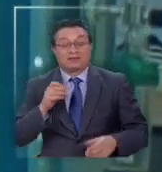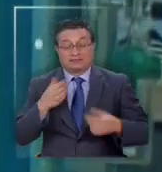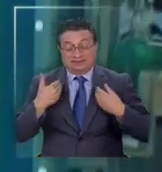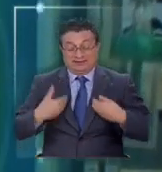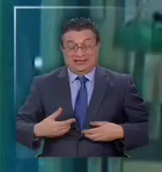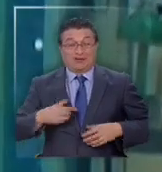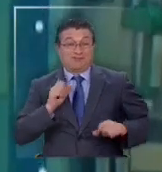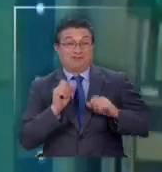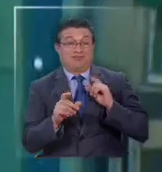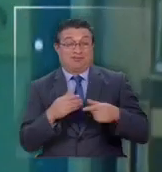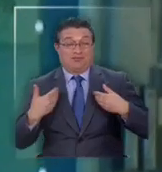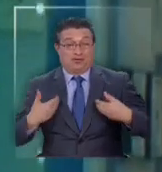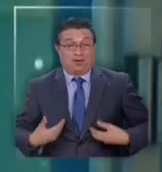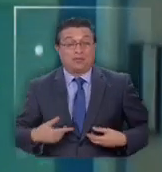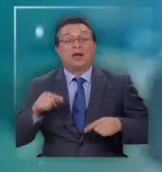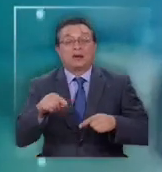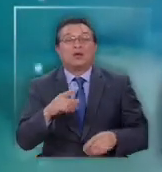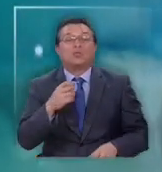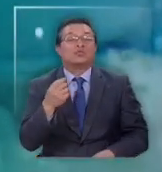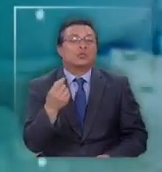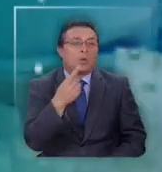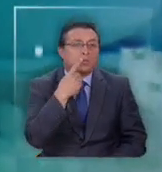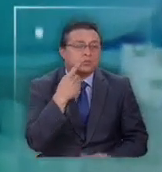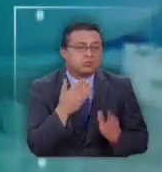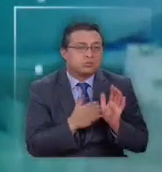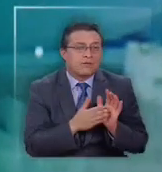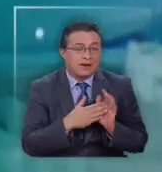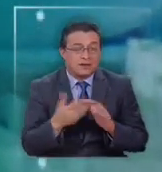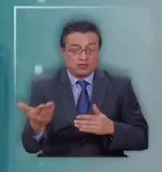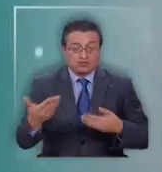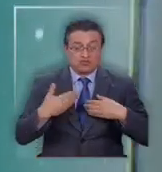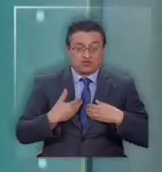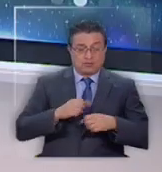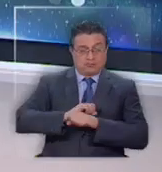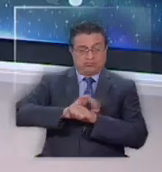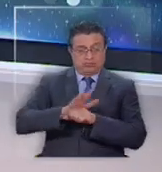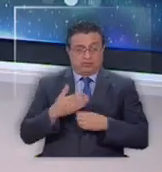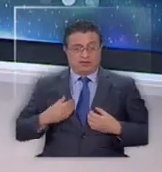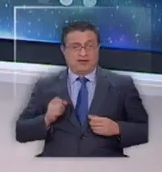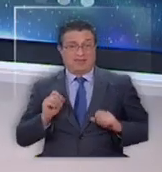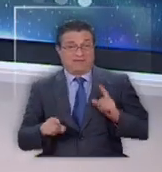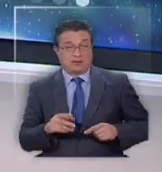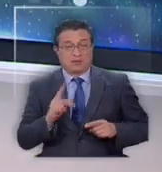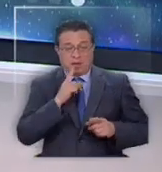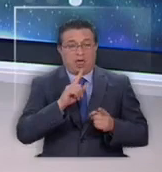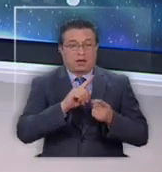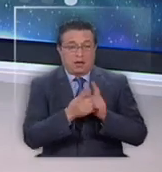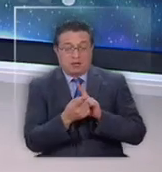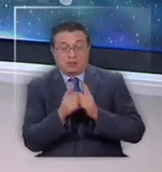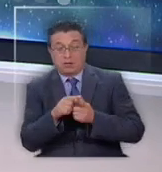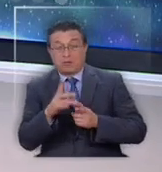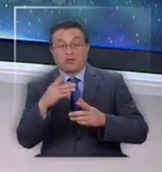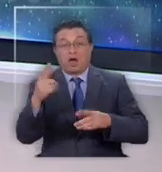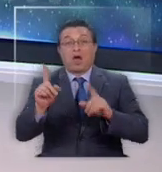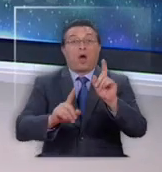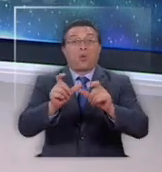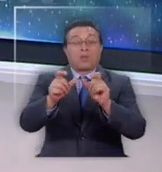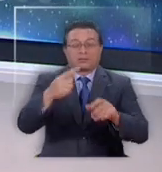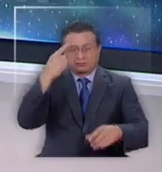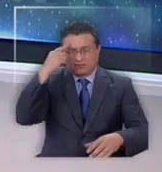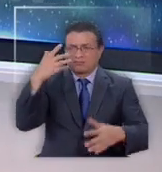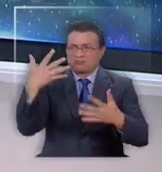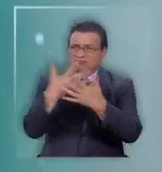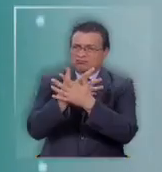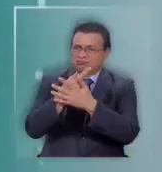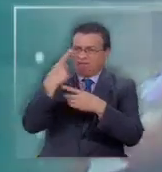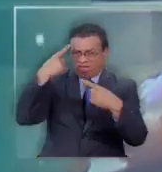es la última evidencia con respecto a la inmunidad que provoca este virus son cosas que cambian y de hecho a veces es confuso para la población que cambio porque